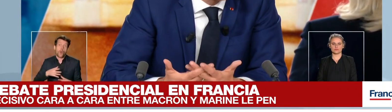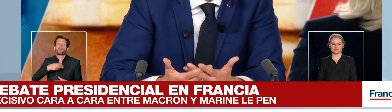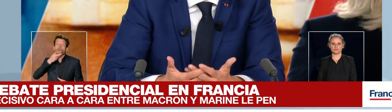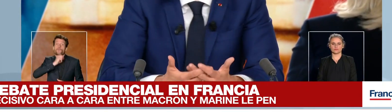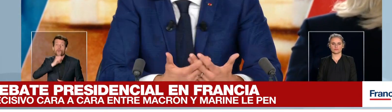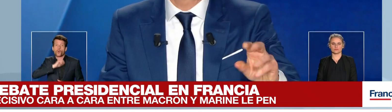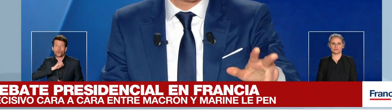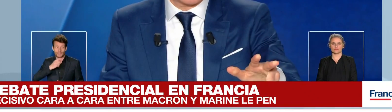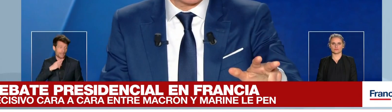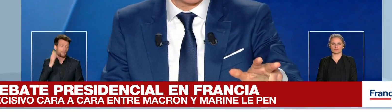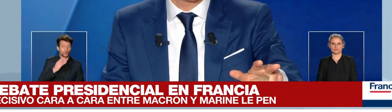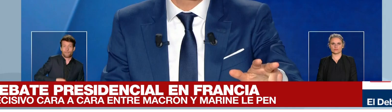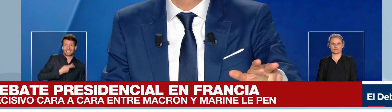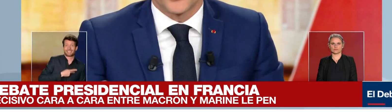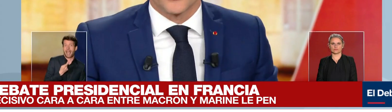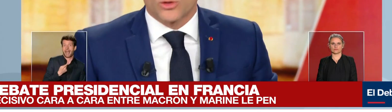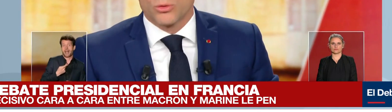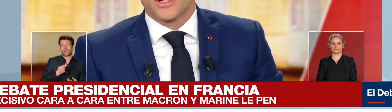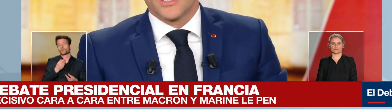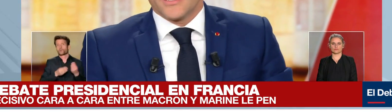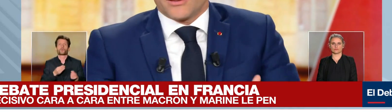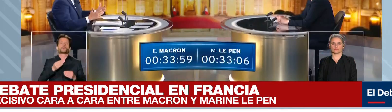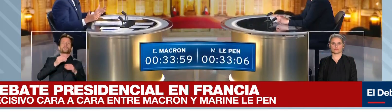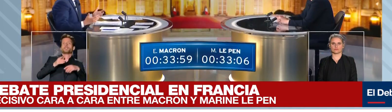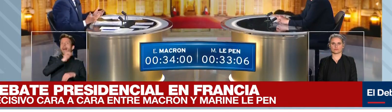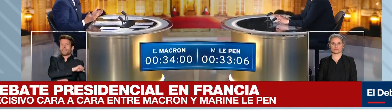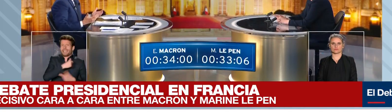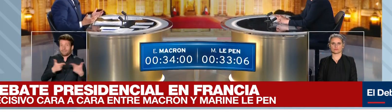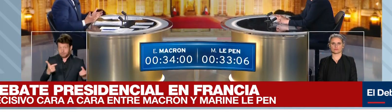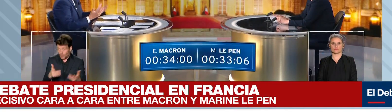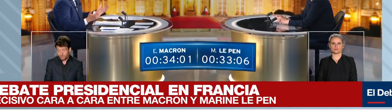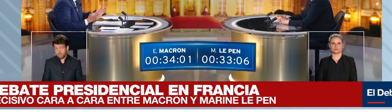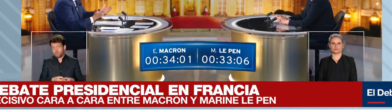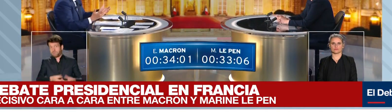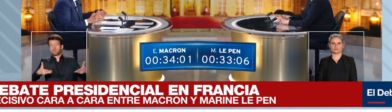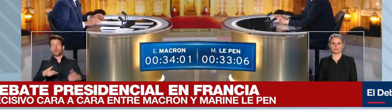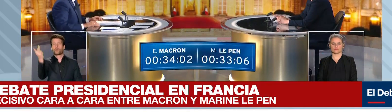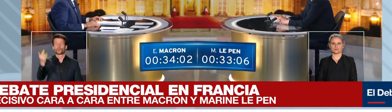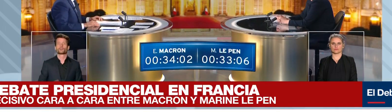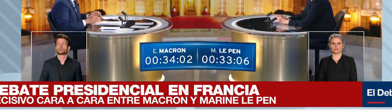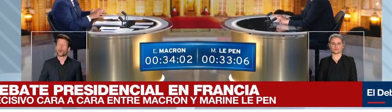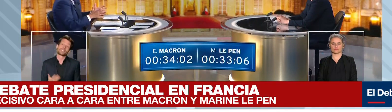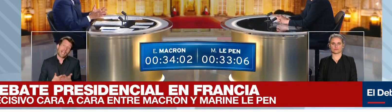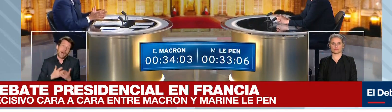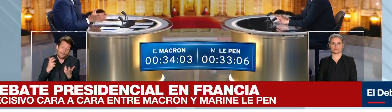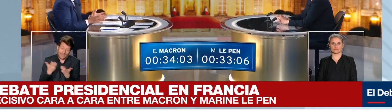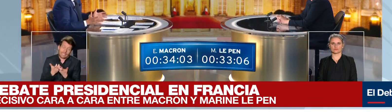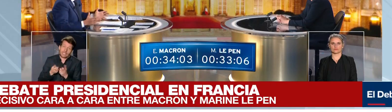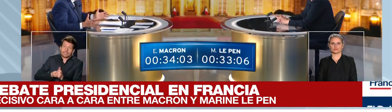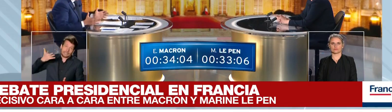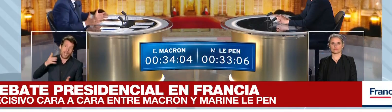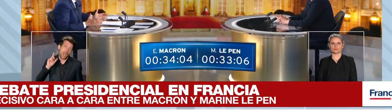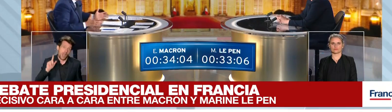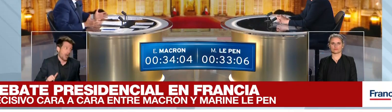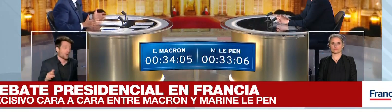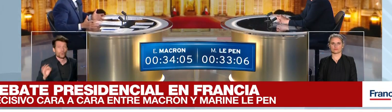que ser más medicalizado y se necesita esta inversión, y es por eso que hay que ser coherente y transparente en la manera de financiarlo,